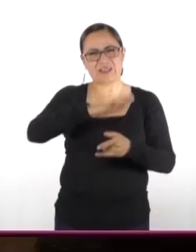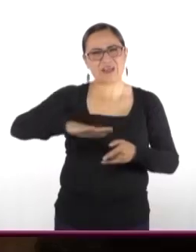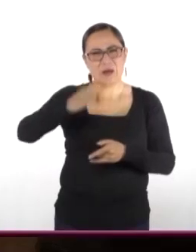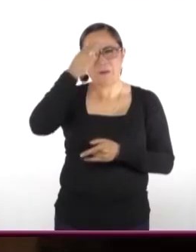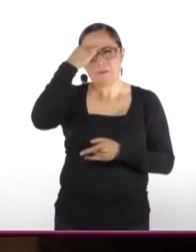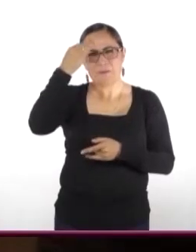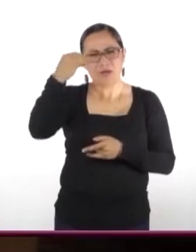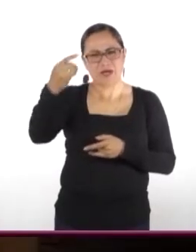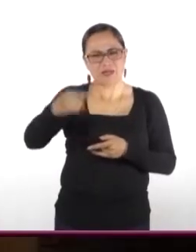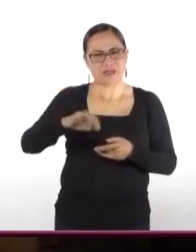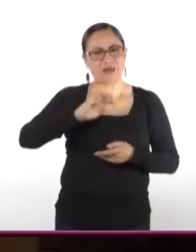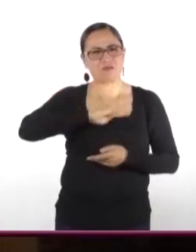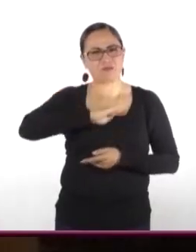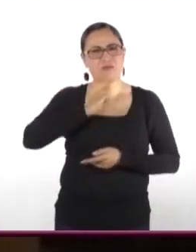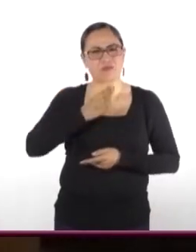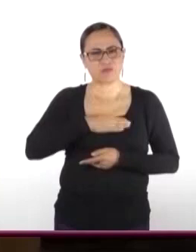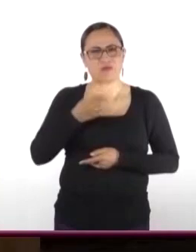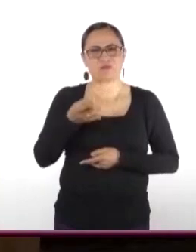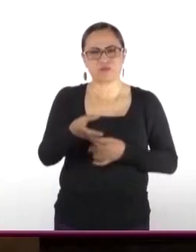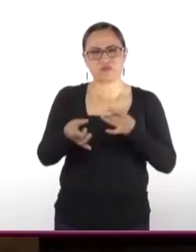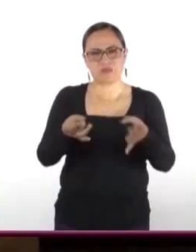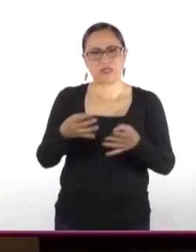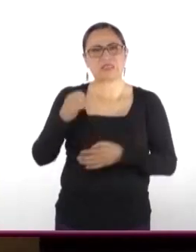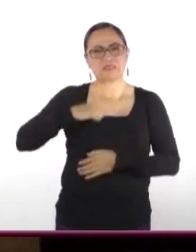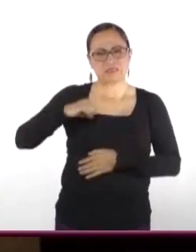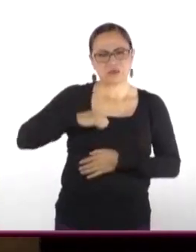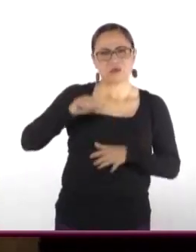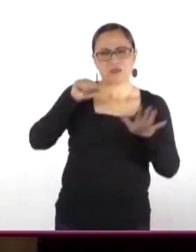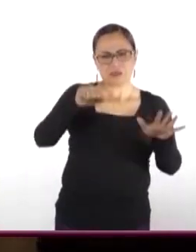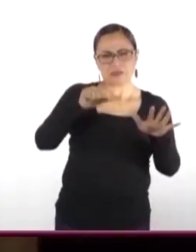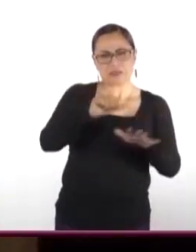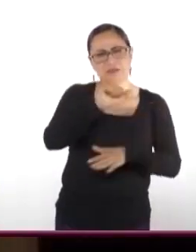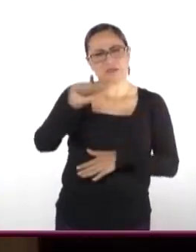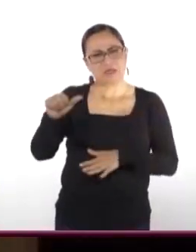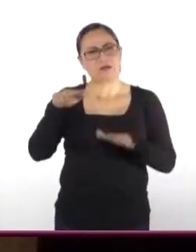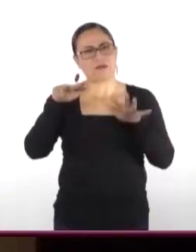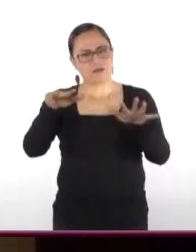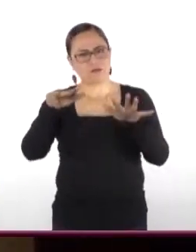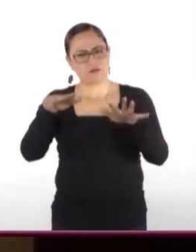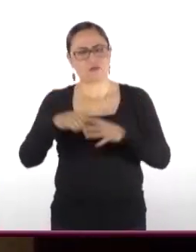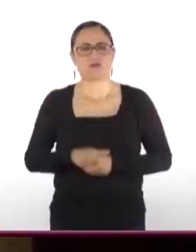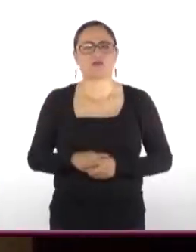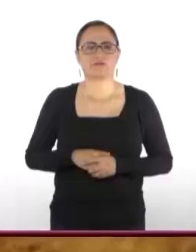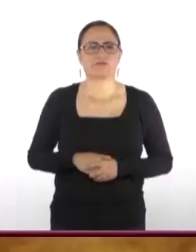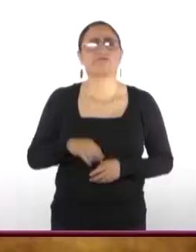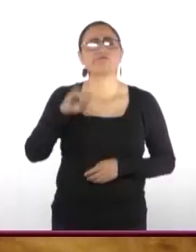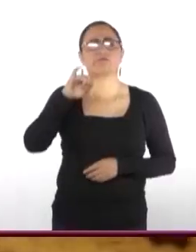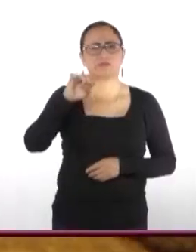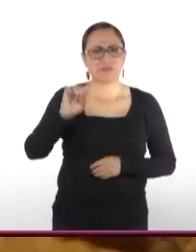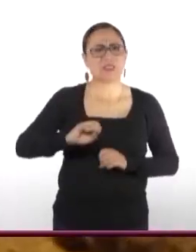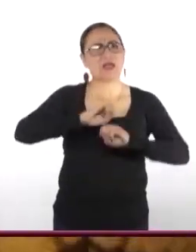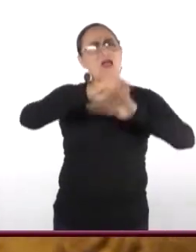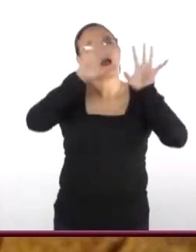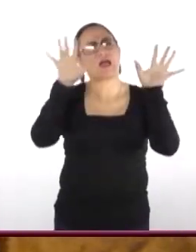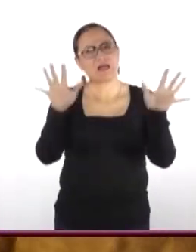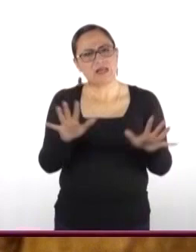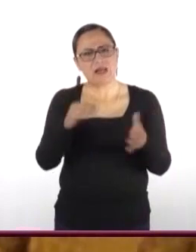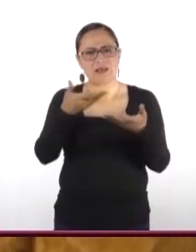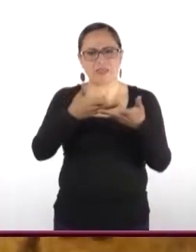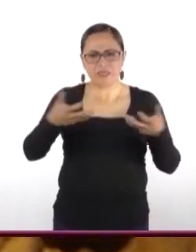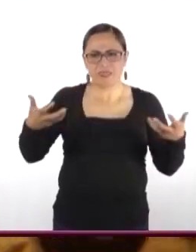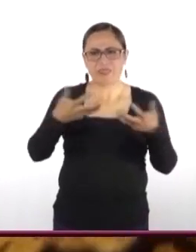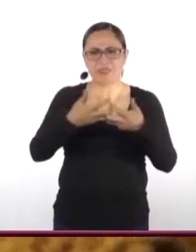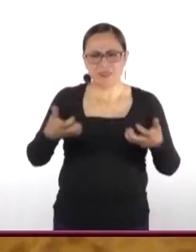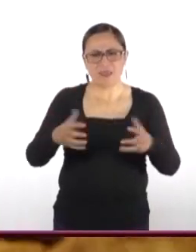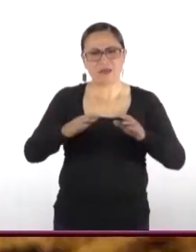colección de relatos mayas escritos después de la conquista entre los siglos XVI y XVIII. Que se aclare, que amanezca